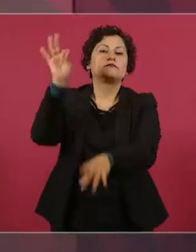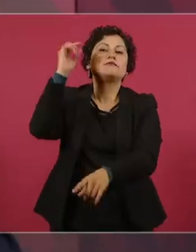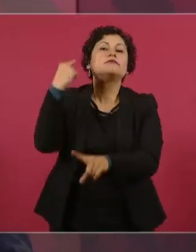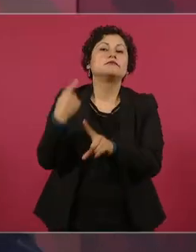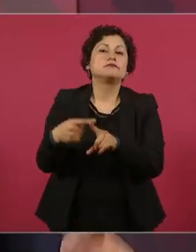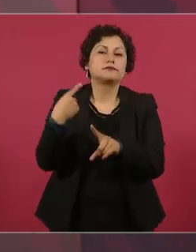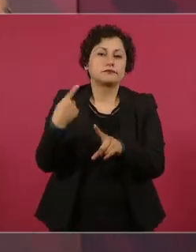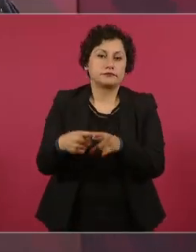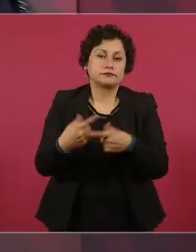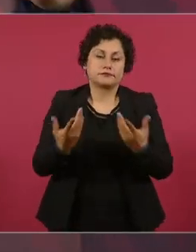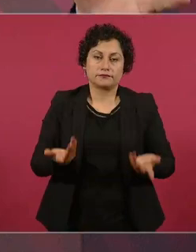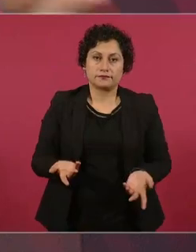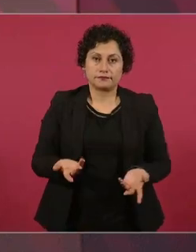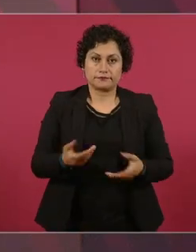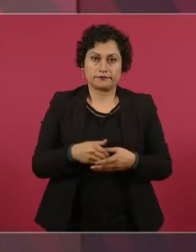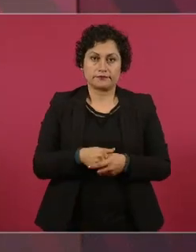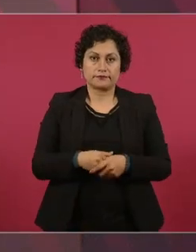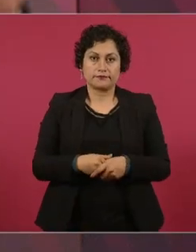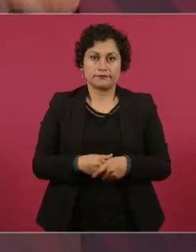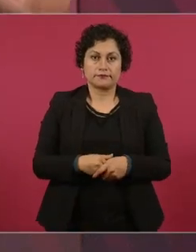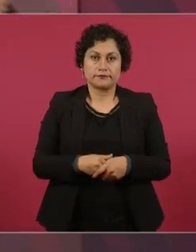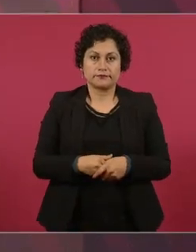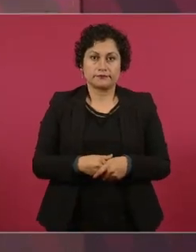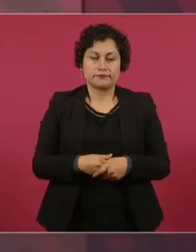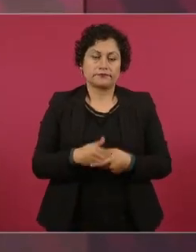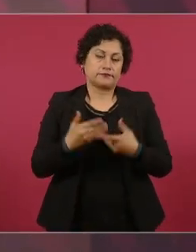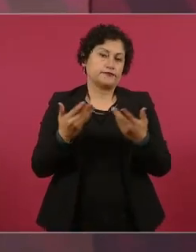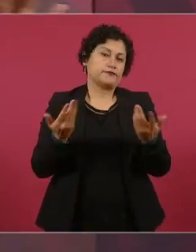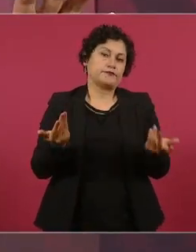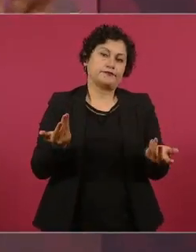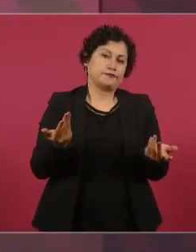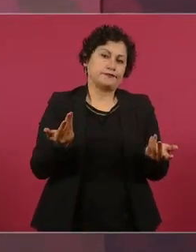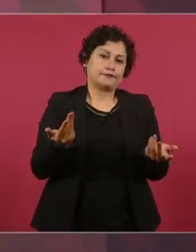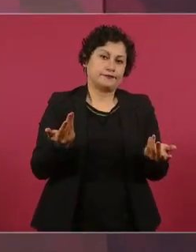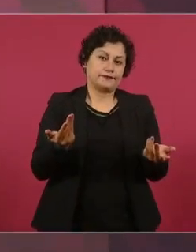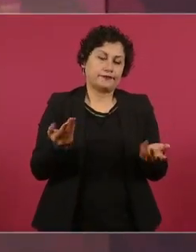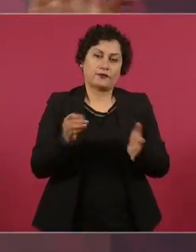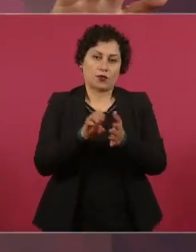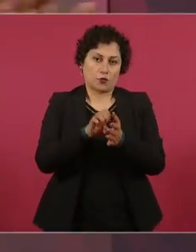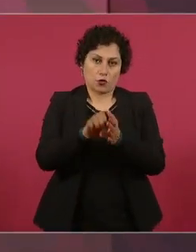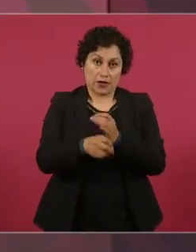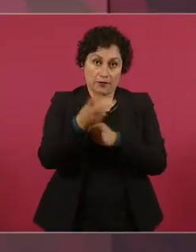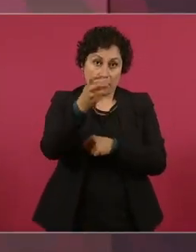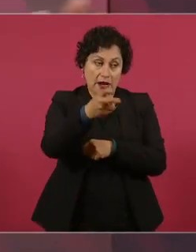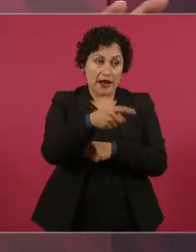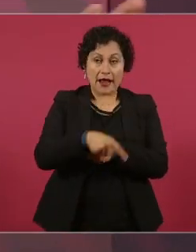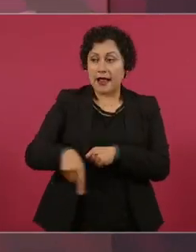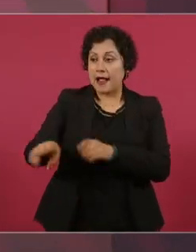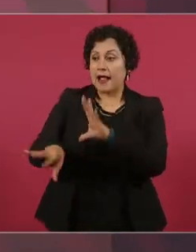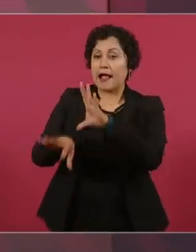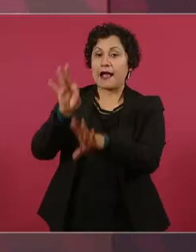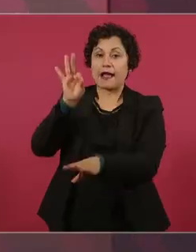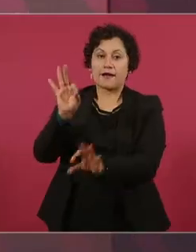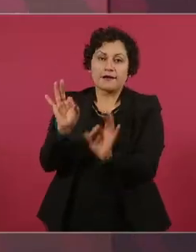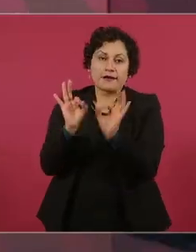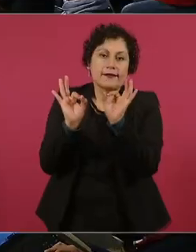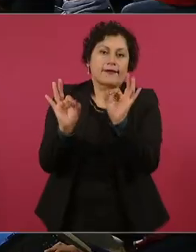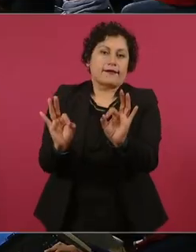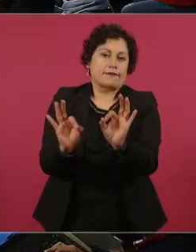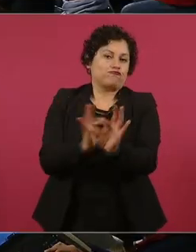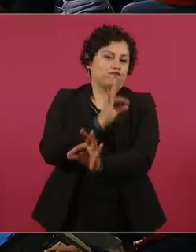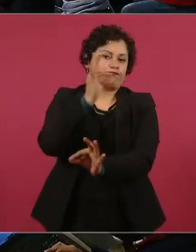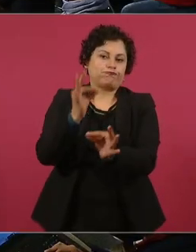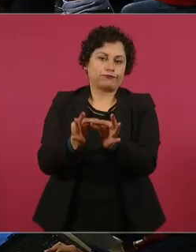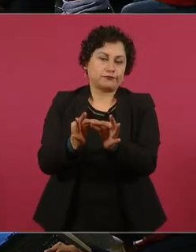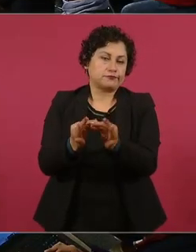no hay garantía total, porque eso tiene que ver